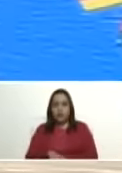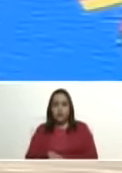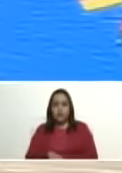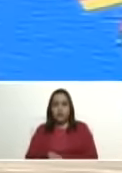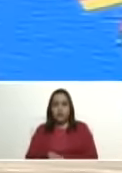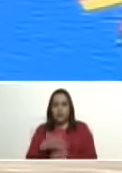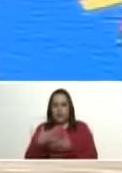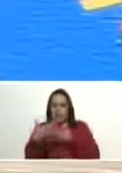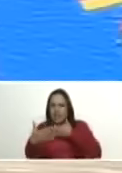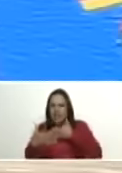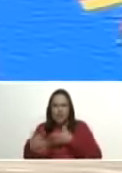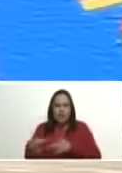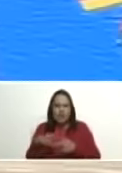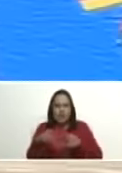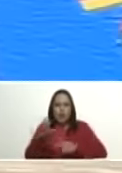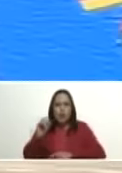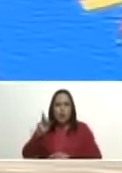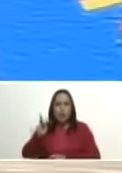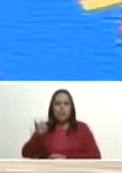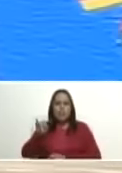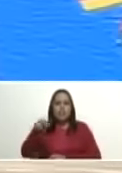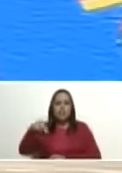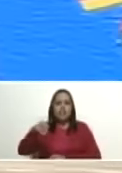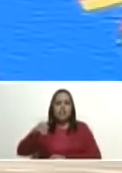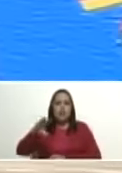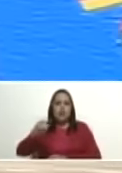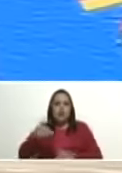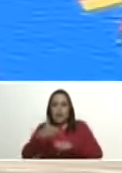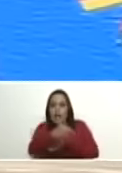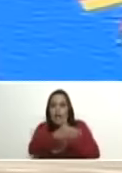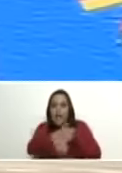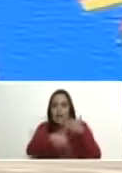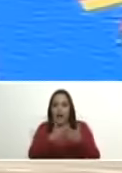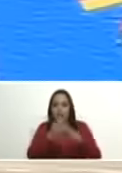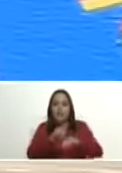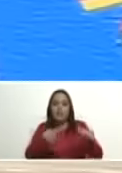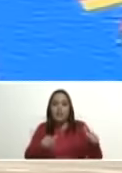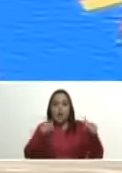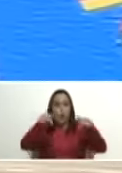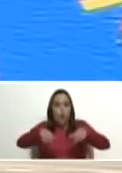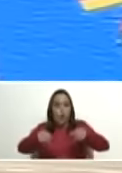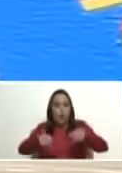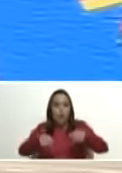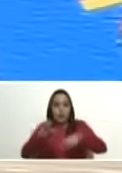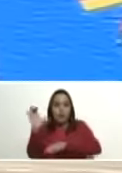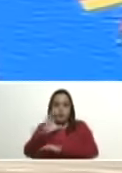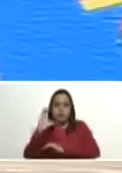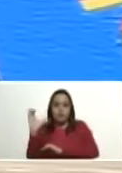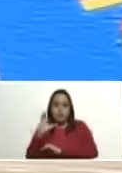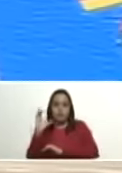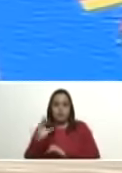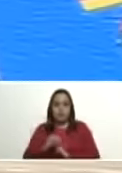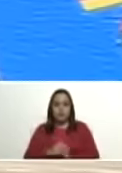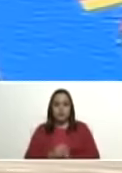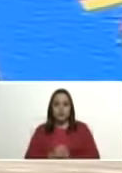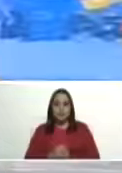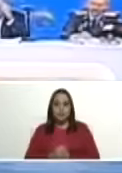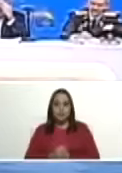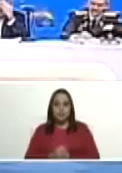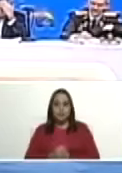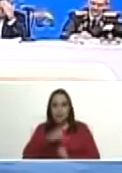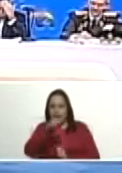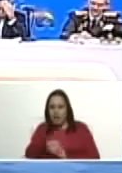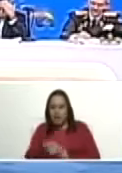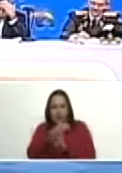del largo río Orinoco y más allá hacia tierras de lo que hoy es Colombia. Este patrón